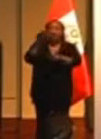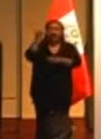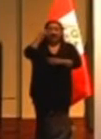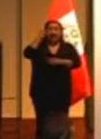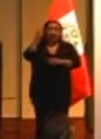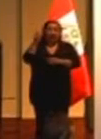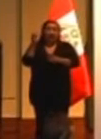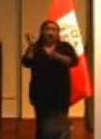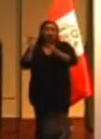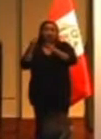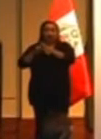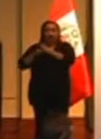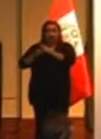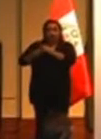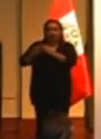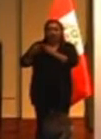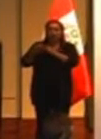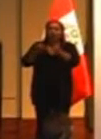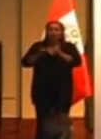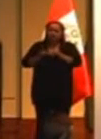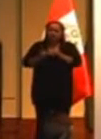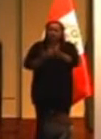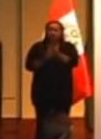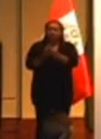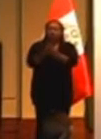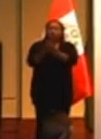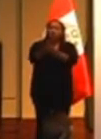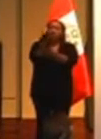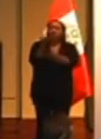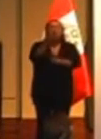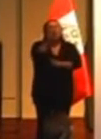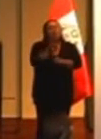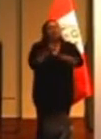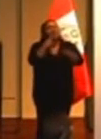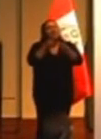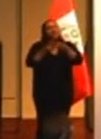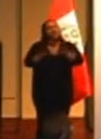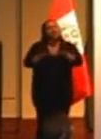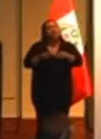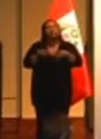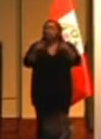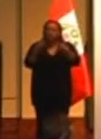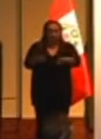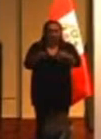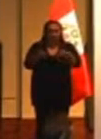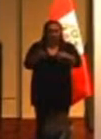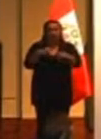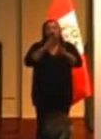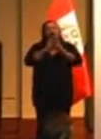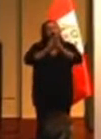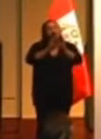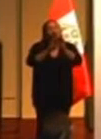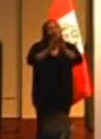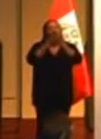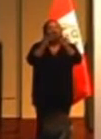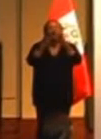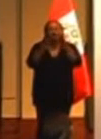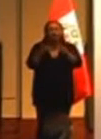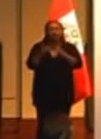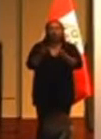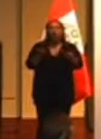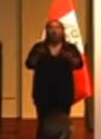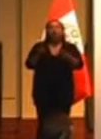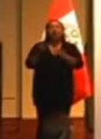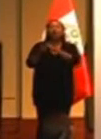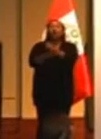producto. Y seguimos innovando. Ayer una persona me escribía, yo continuamente estoy contestando al Facebook, el